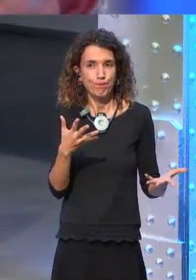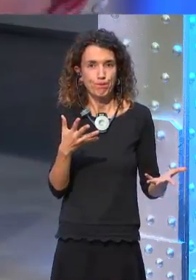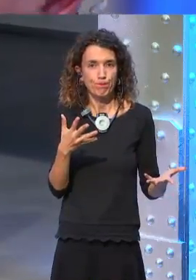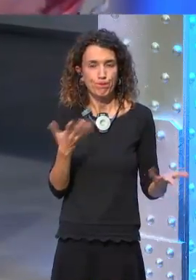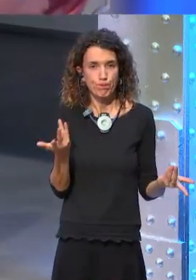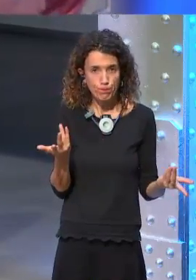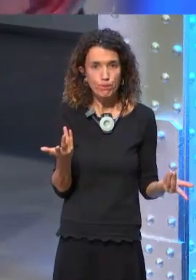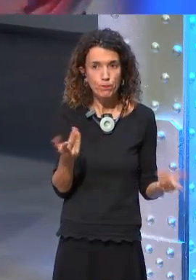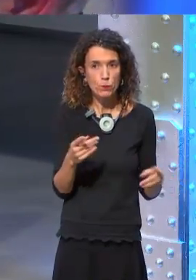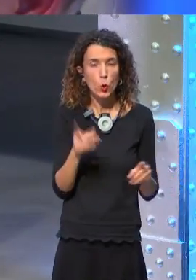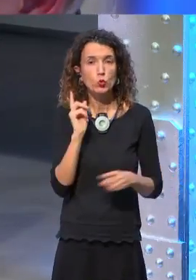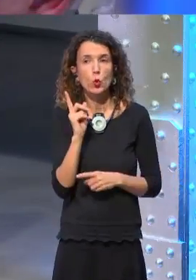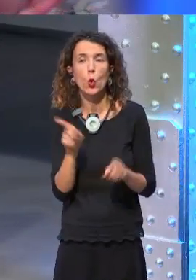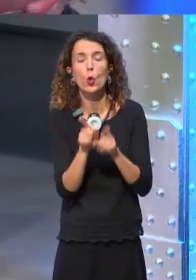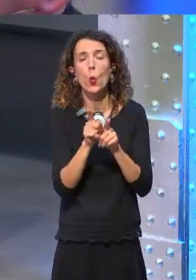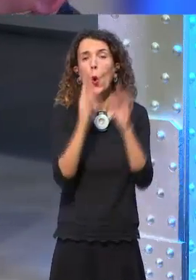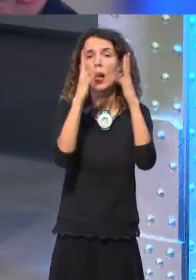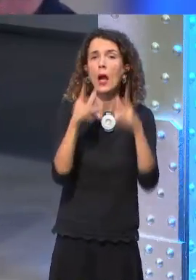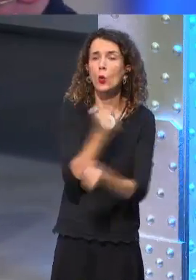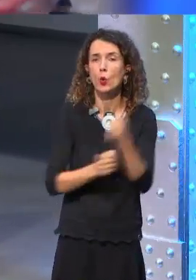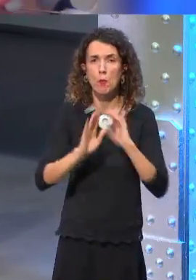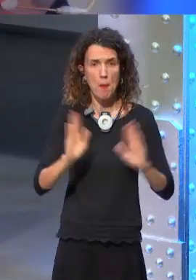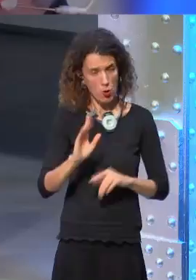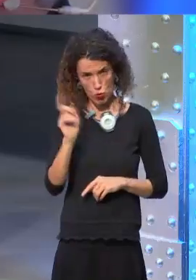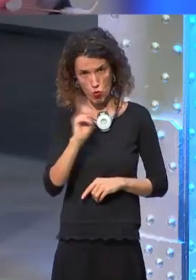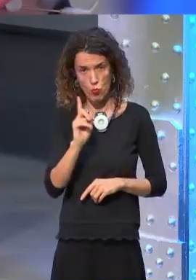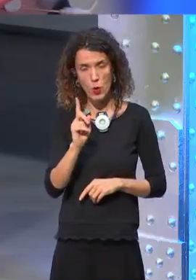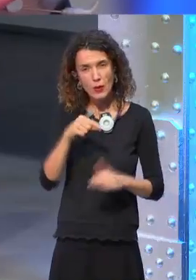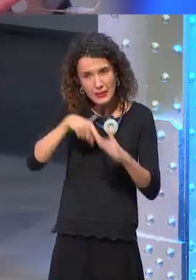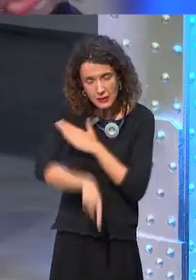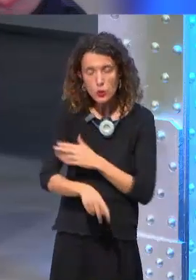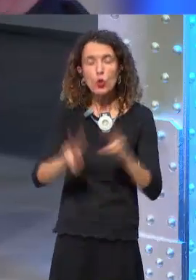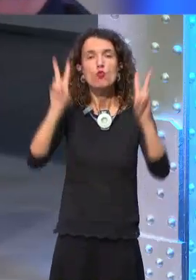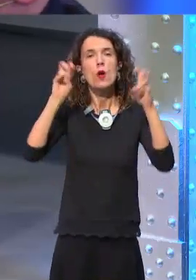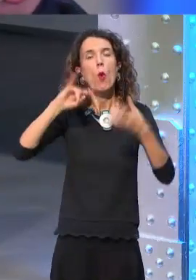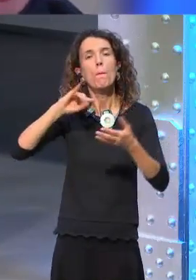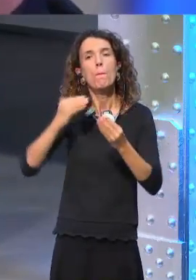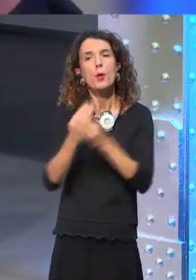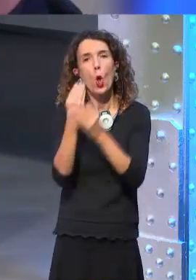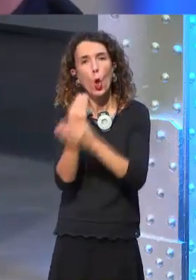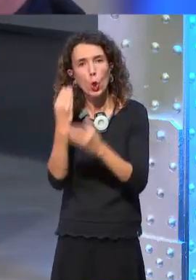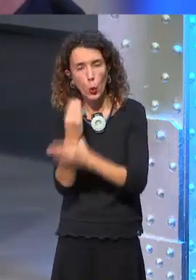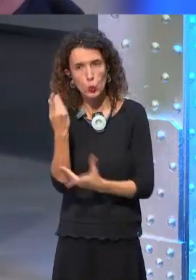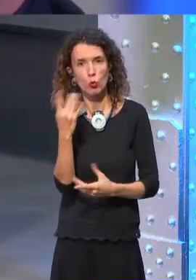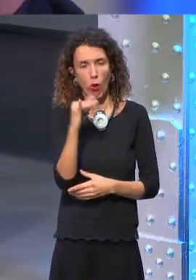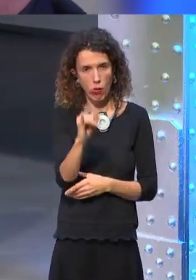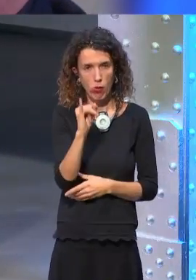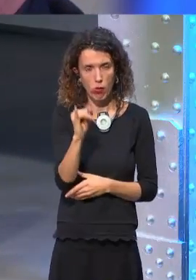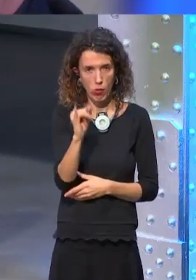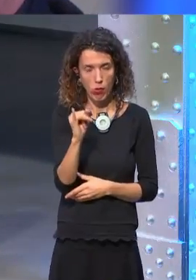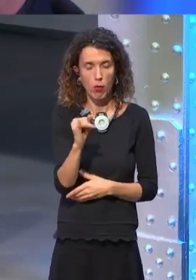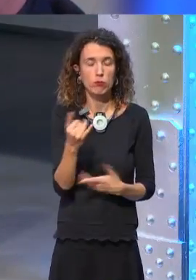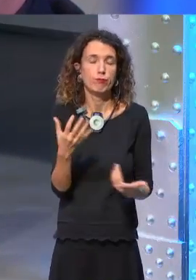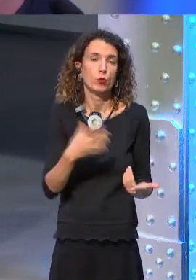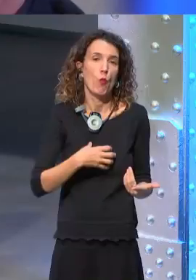es que no se trata simplemente de un cálculo económico, sino que es un nuevo producto lo que está llegando y no